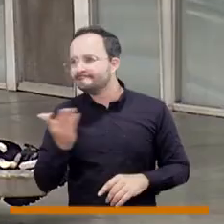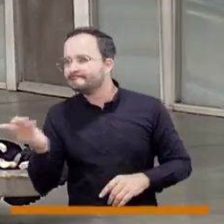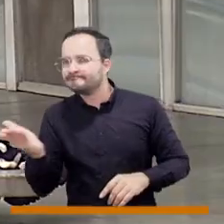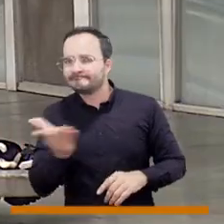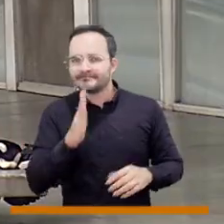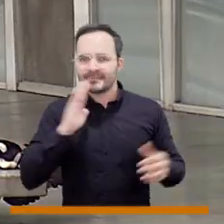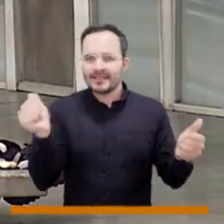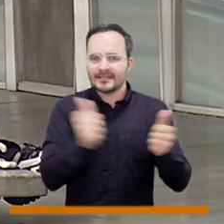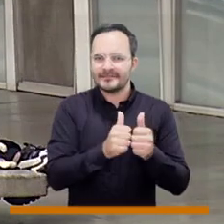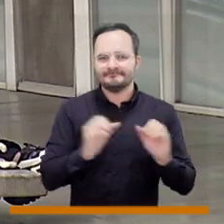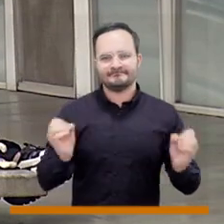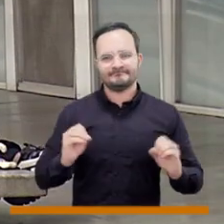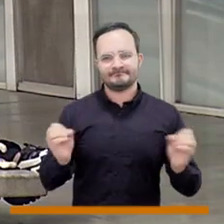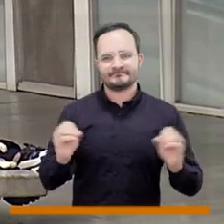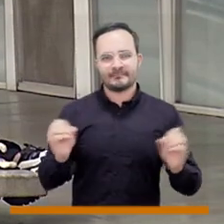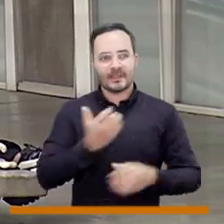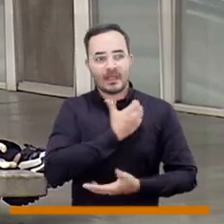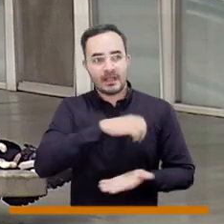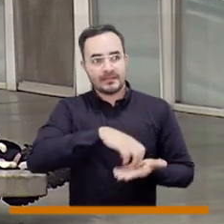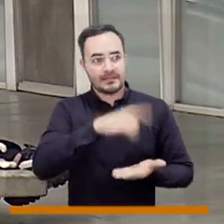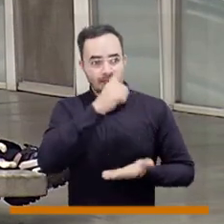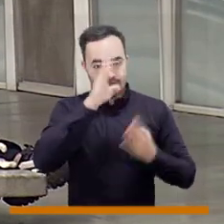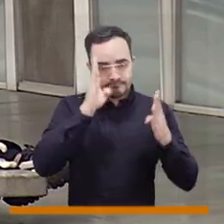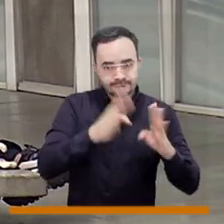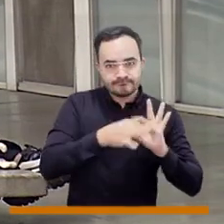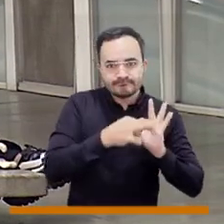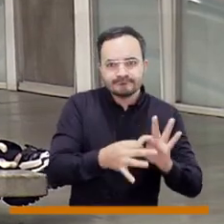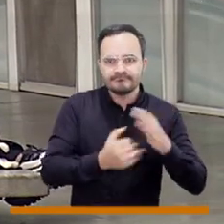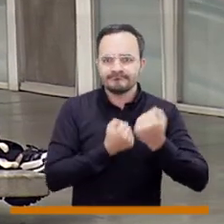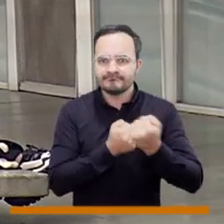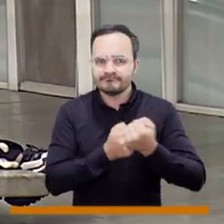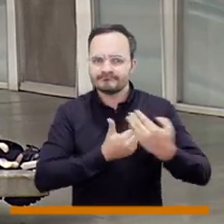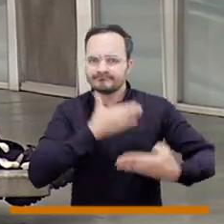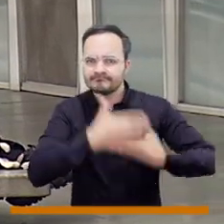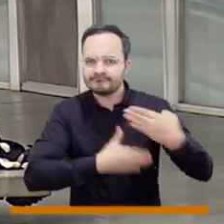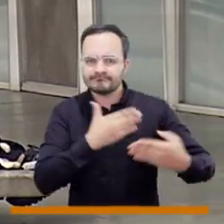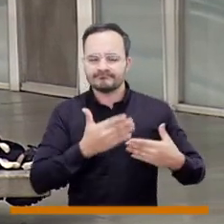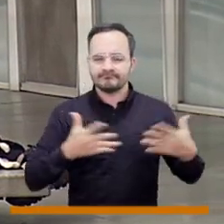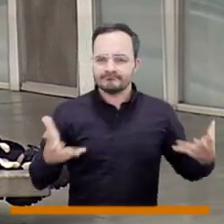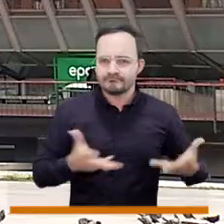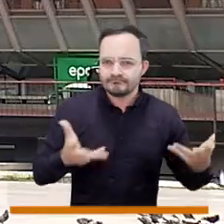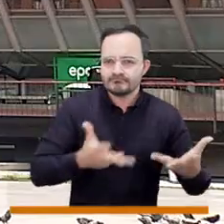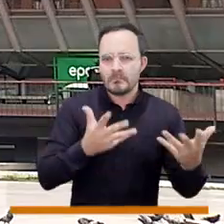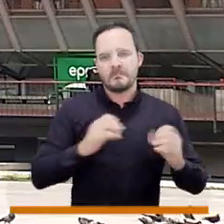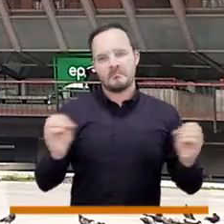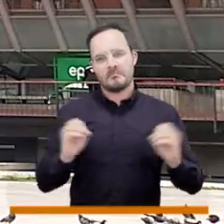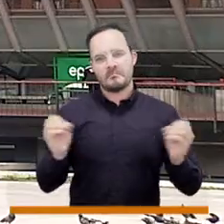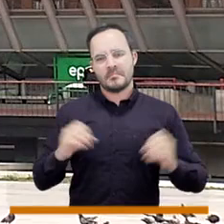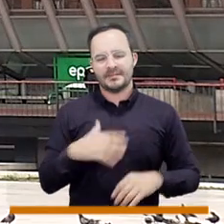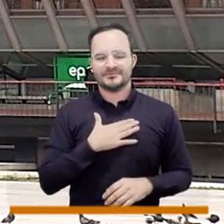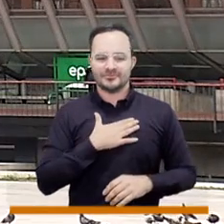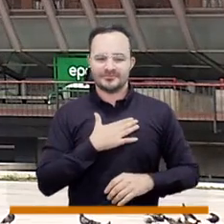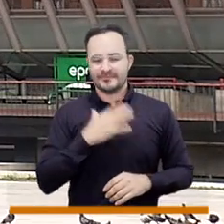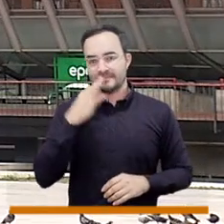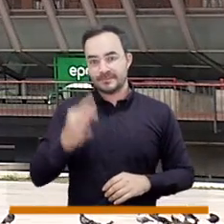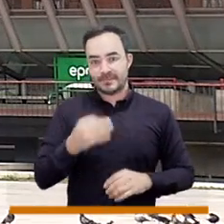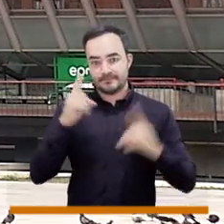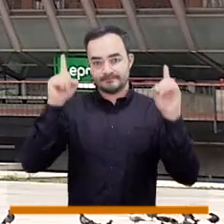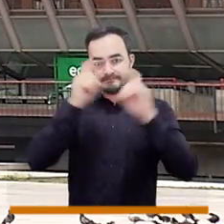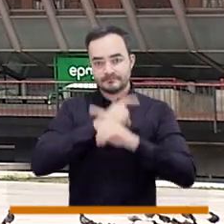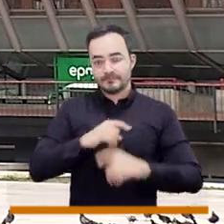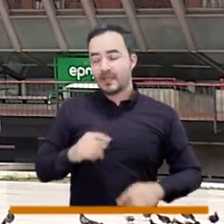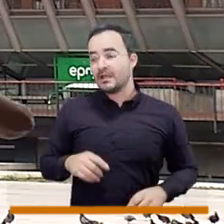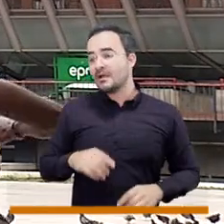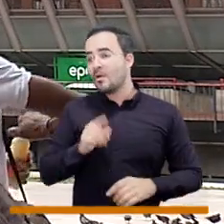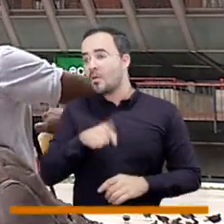acompañada desde la administración. Es una unidad de familia, yo le llamo la cenicienta,